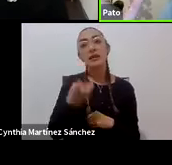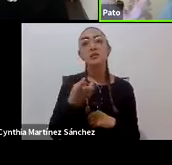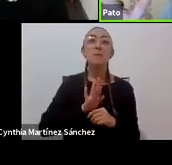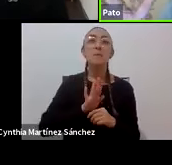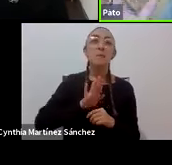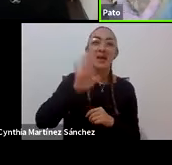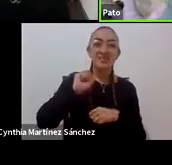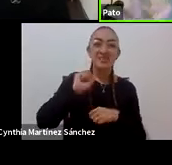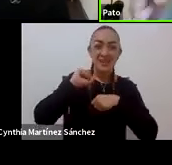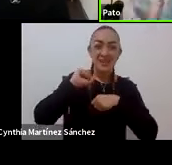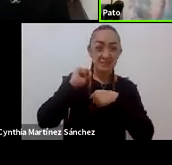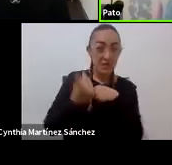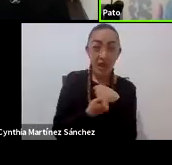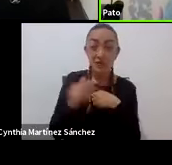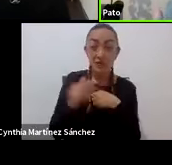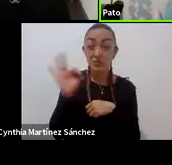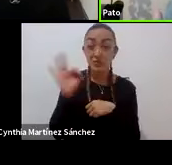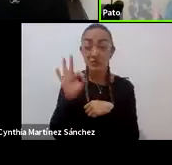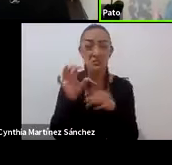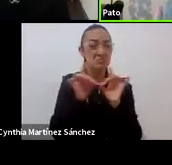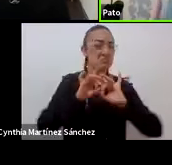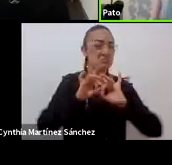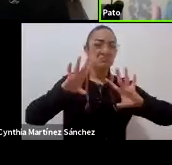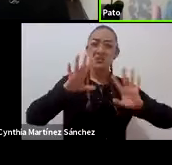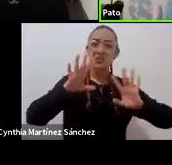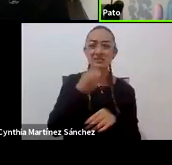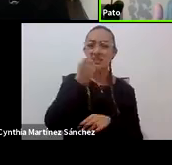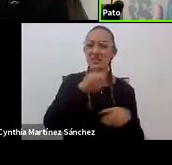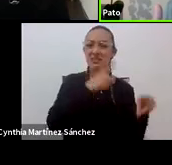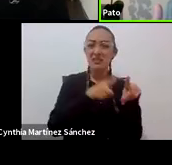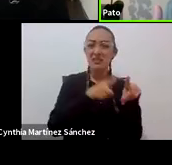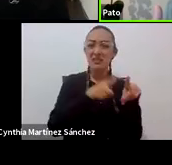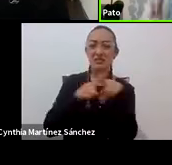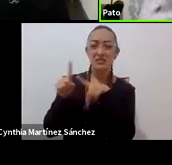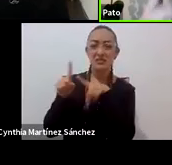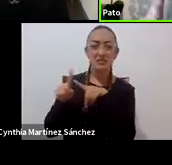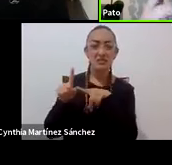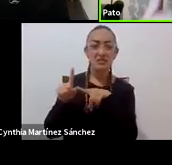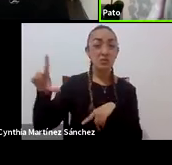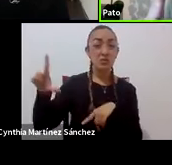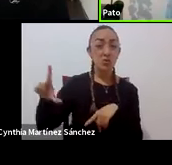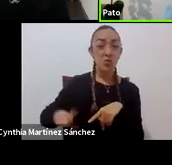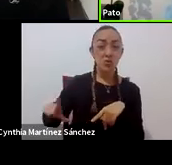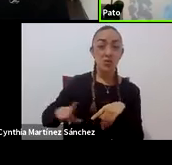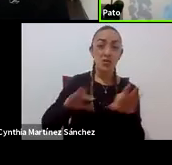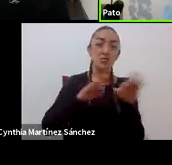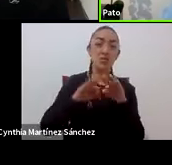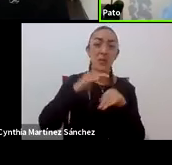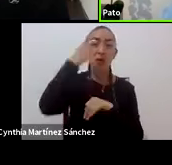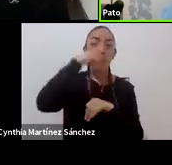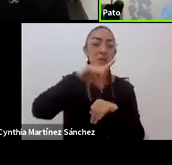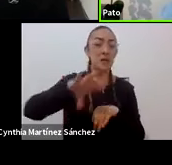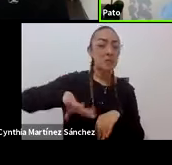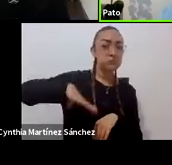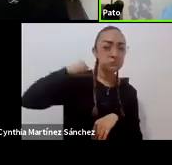cosa es tarea del gobierno en su lucha simbólica, porque ahí también se